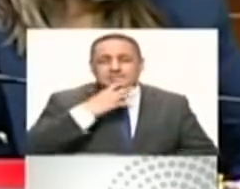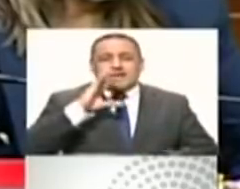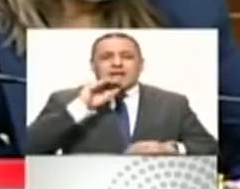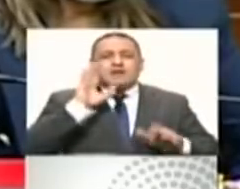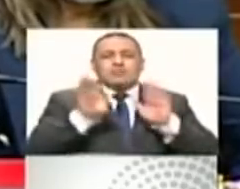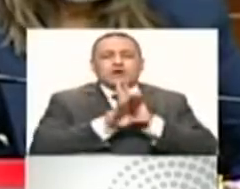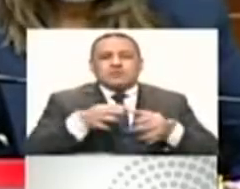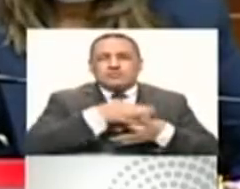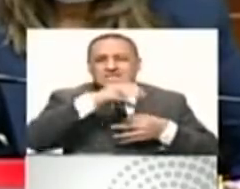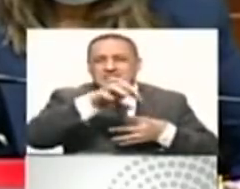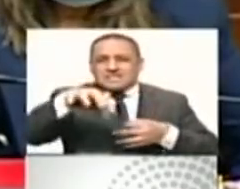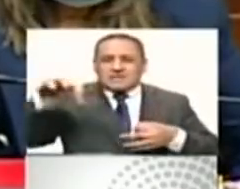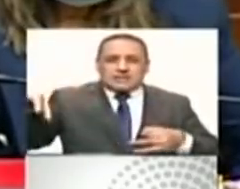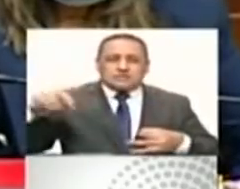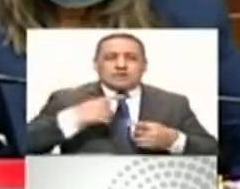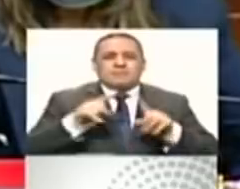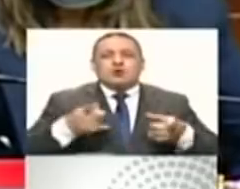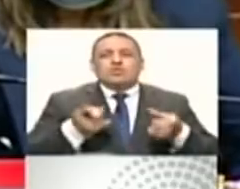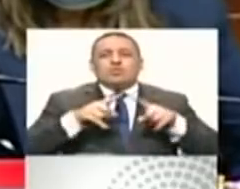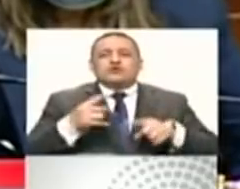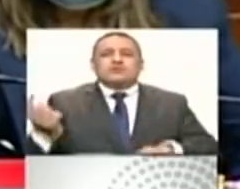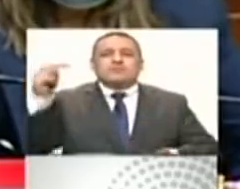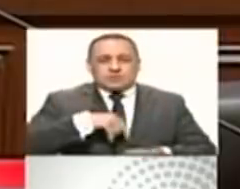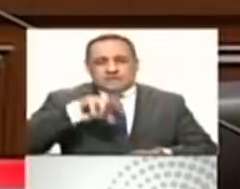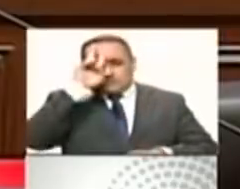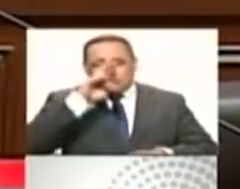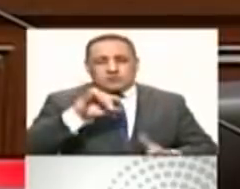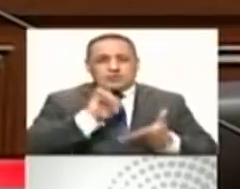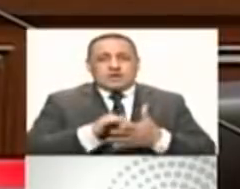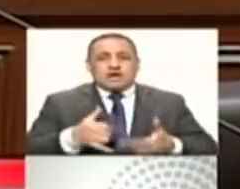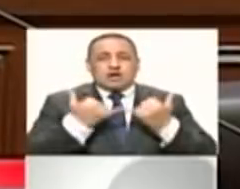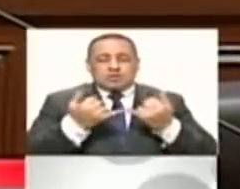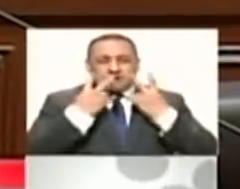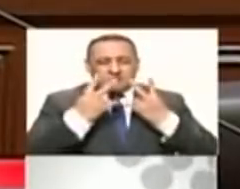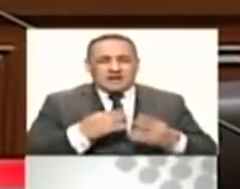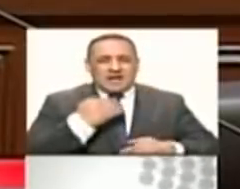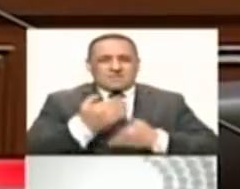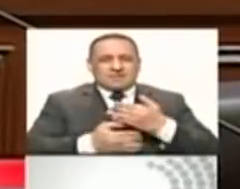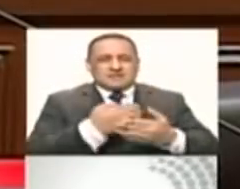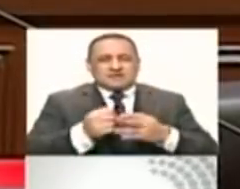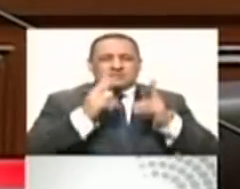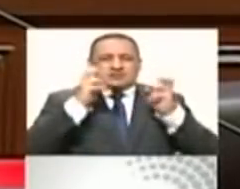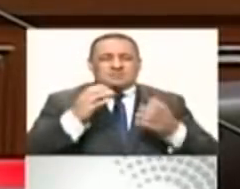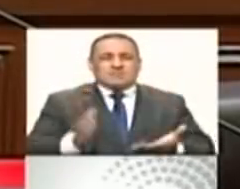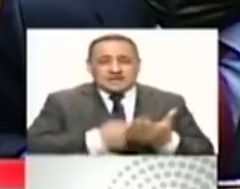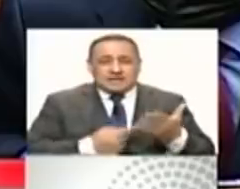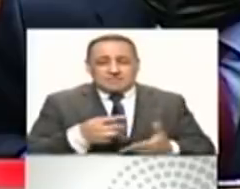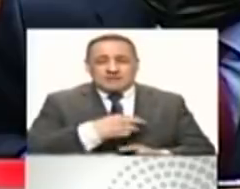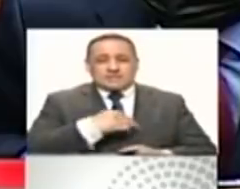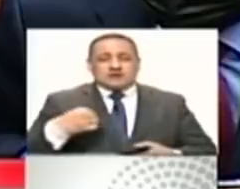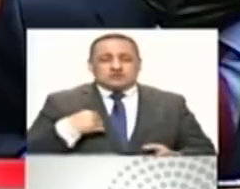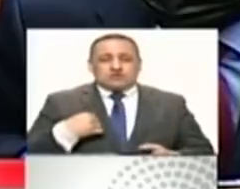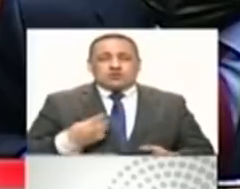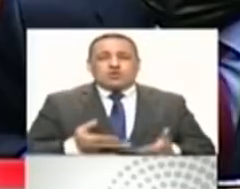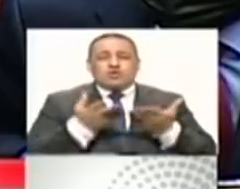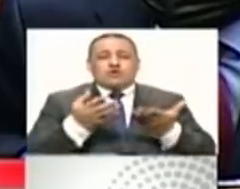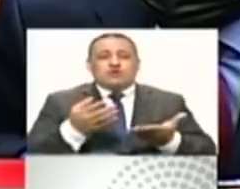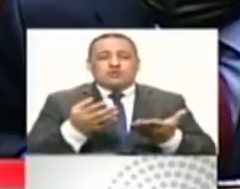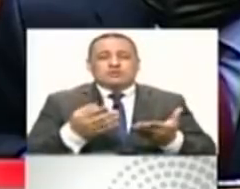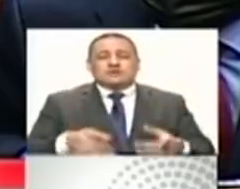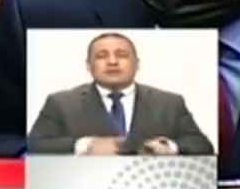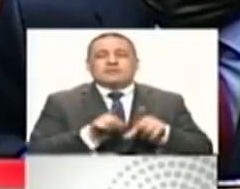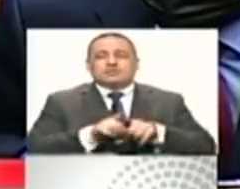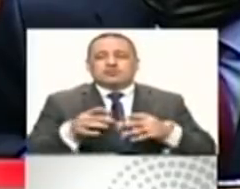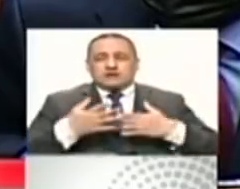está diciendo usted es que esto puede terminar por penales, digo penales deportivos, no me refiero a las cárceles. Bueno, los